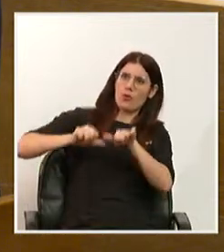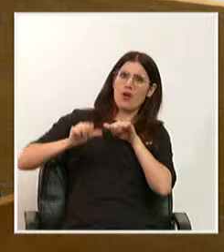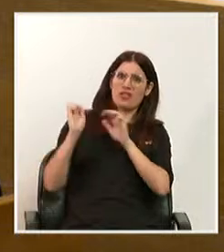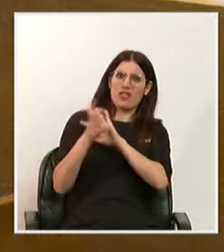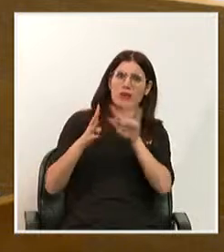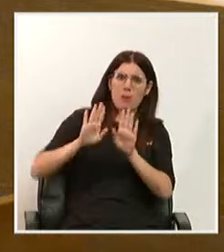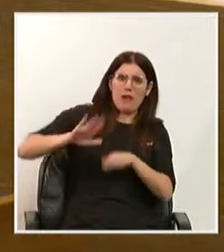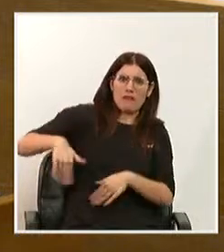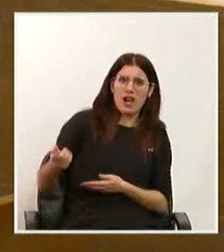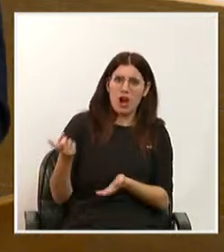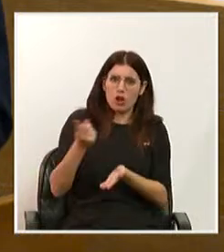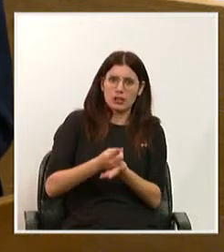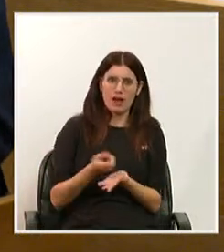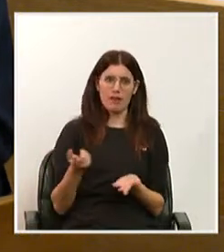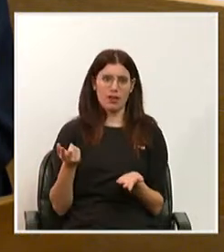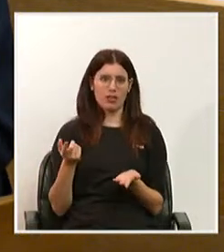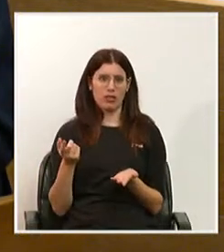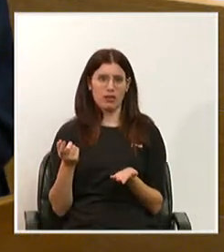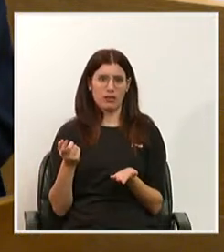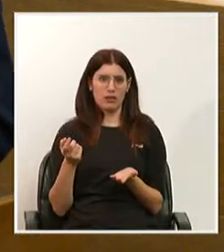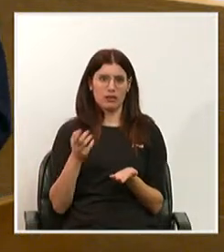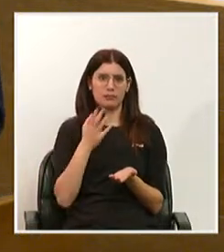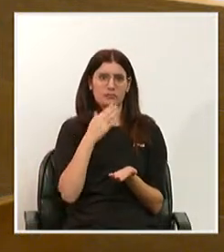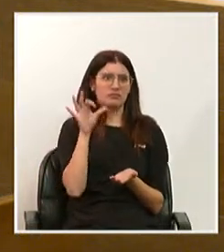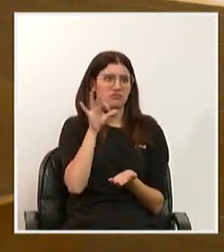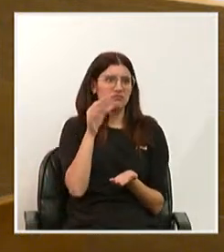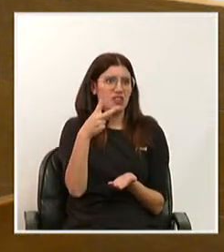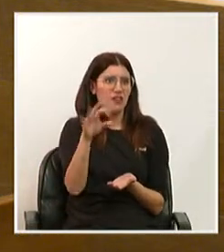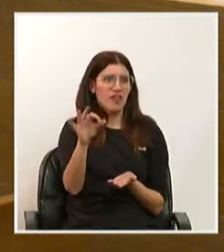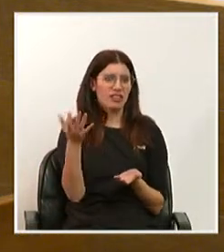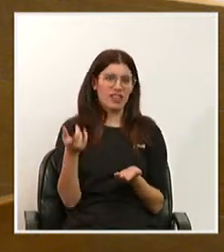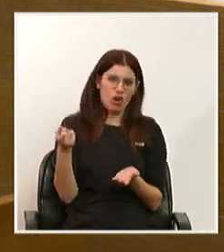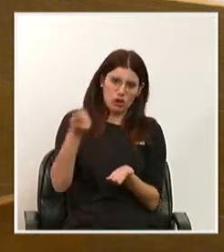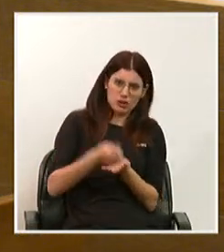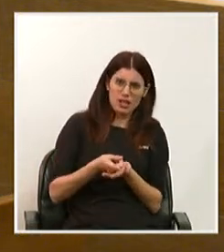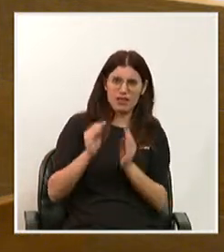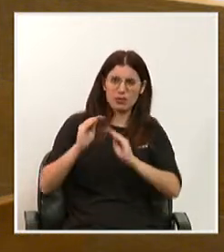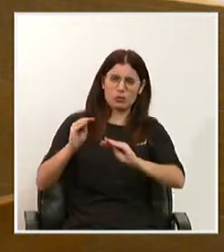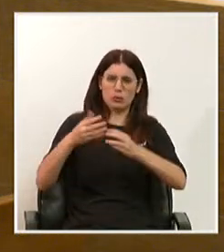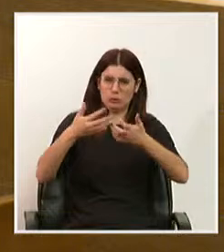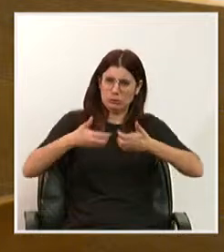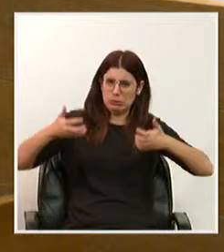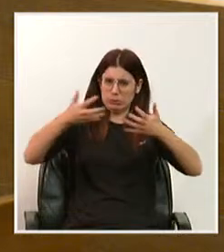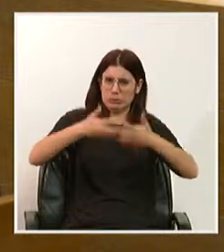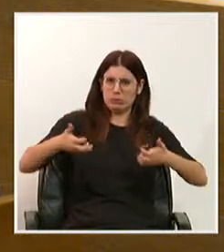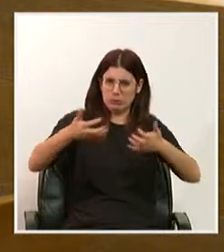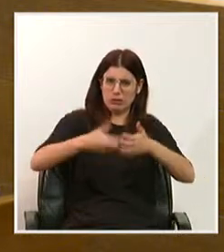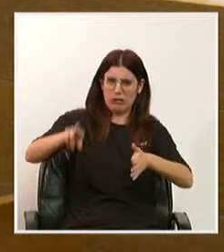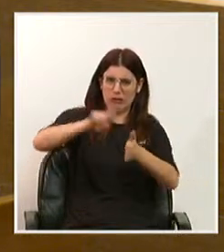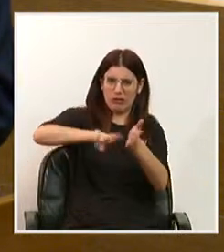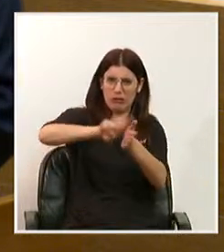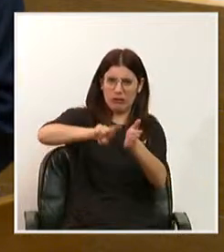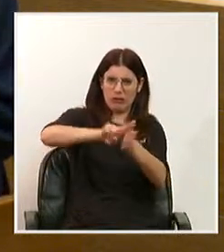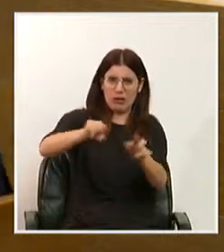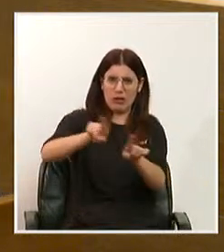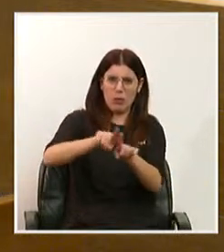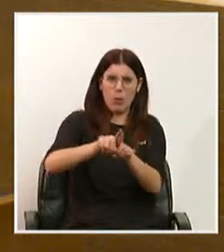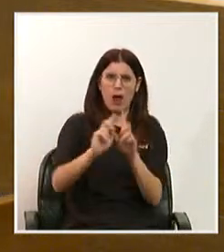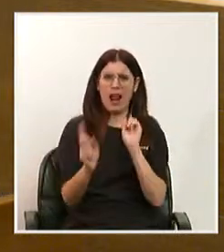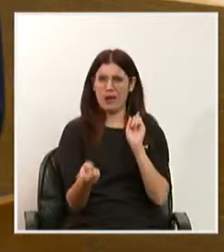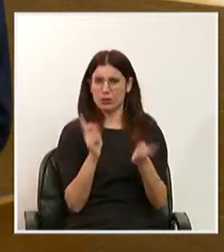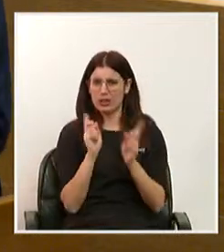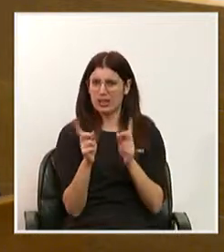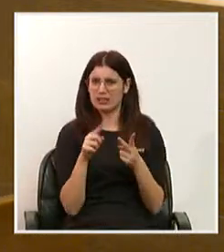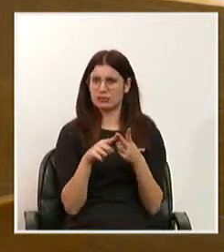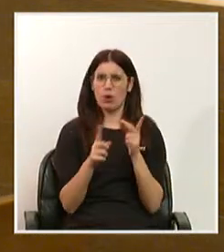a gran parte del siglo XX con sus historias de siempre con su ADN autoritarismo